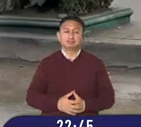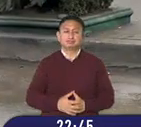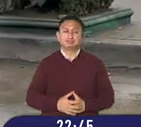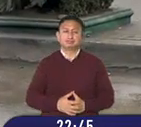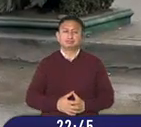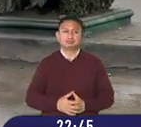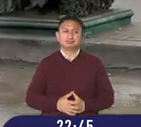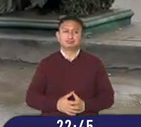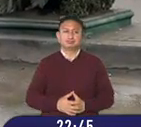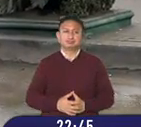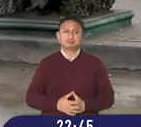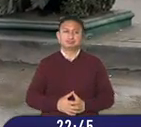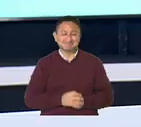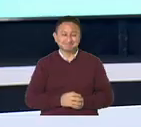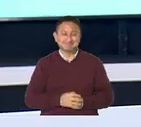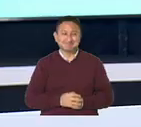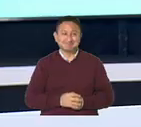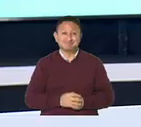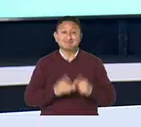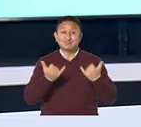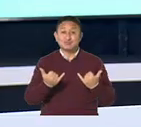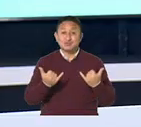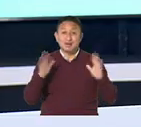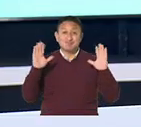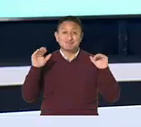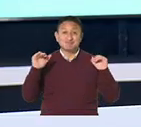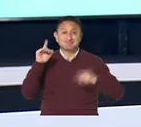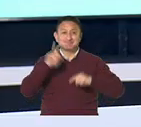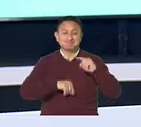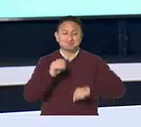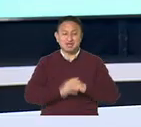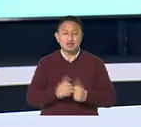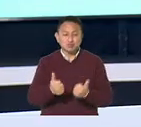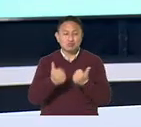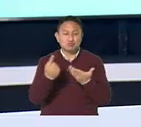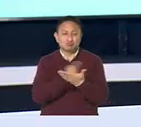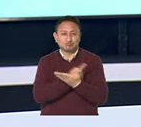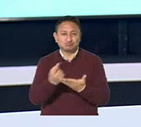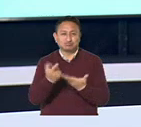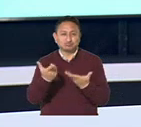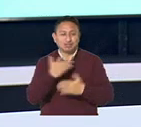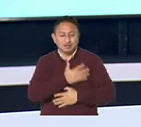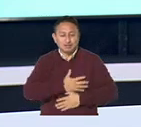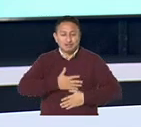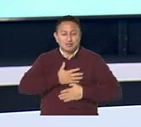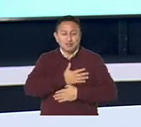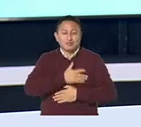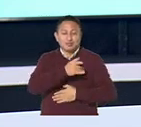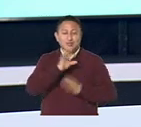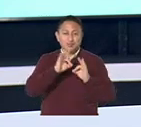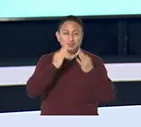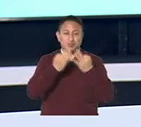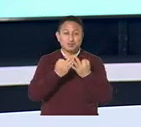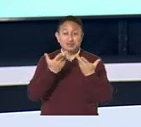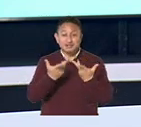Informó Richard Ceballos. Con esto nos despedimos, amigos. Un buen fin de semana. Que lo disfruten en compañía de sus